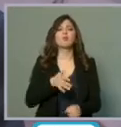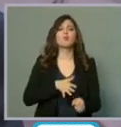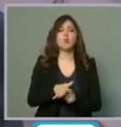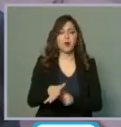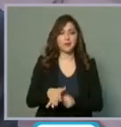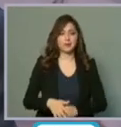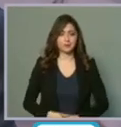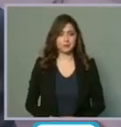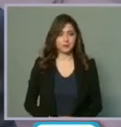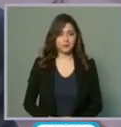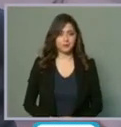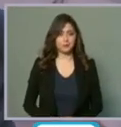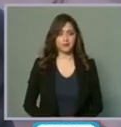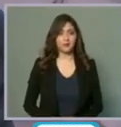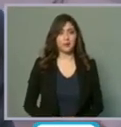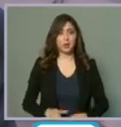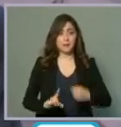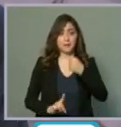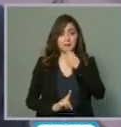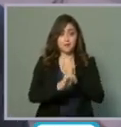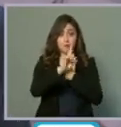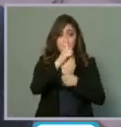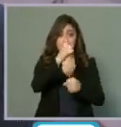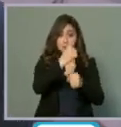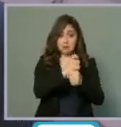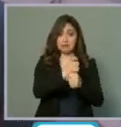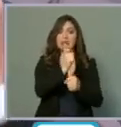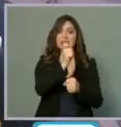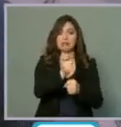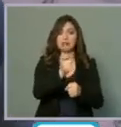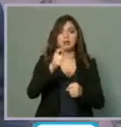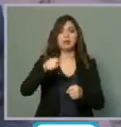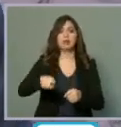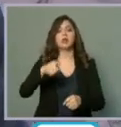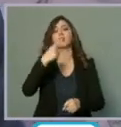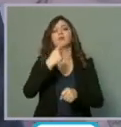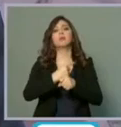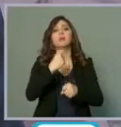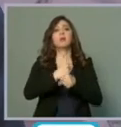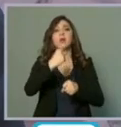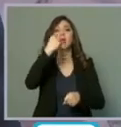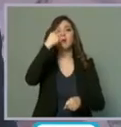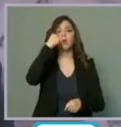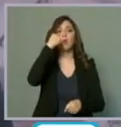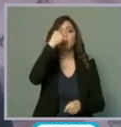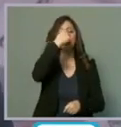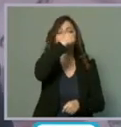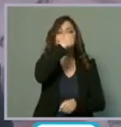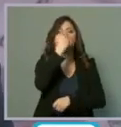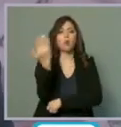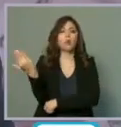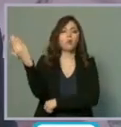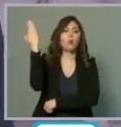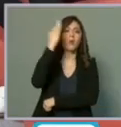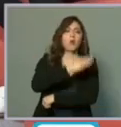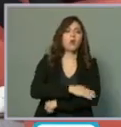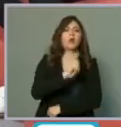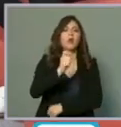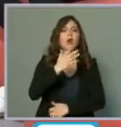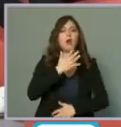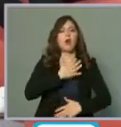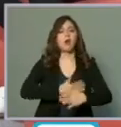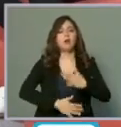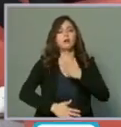mucho tiempo frente a un monitor. Y entonces tenemos alteraciones a nivel de ojos, la vista cansada, el falta